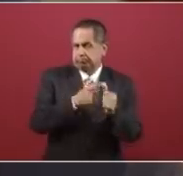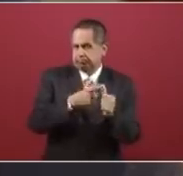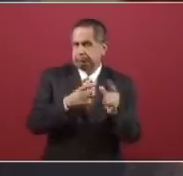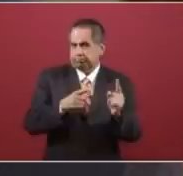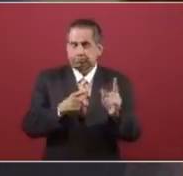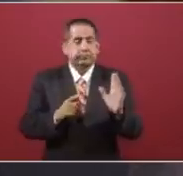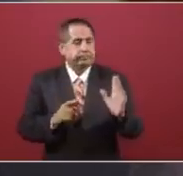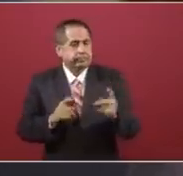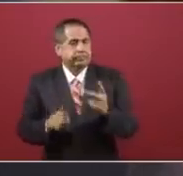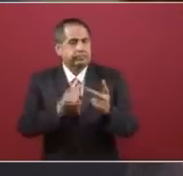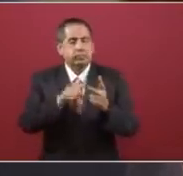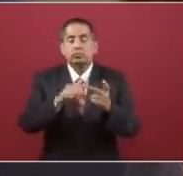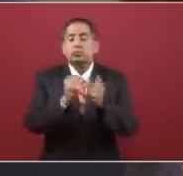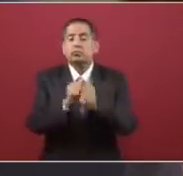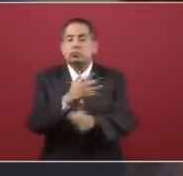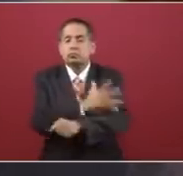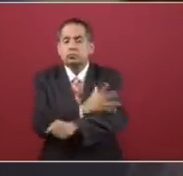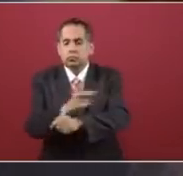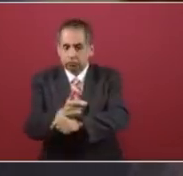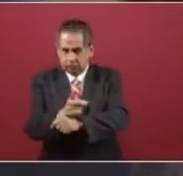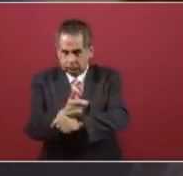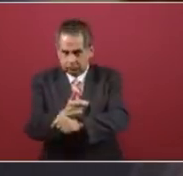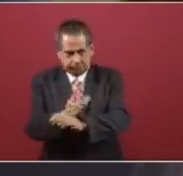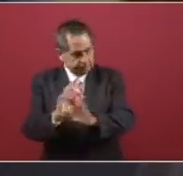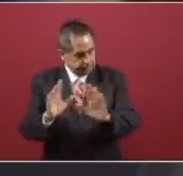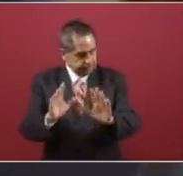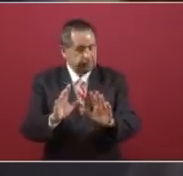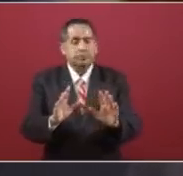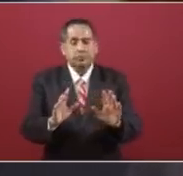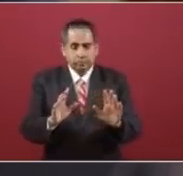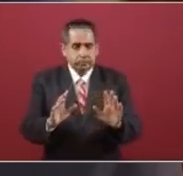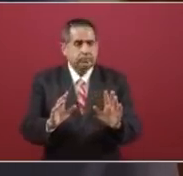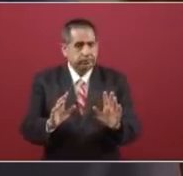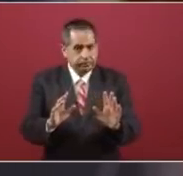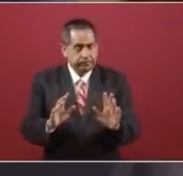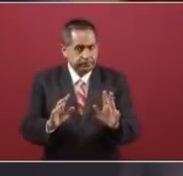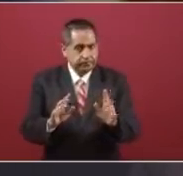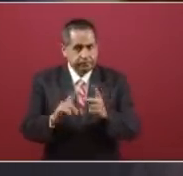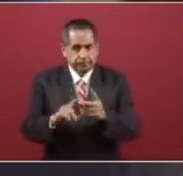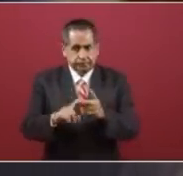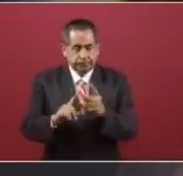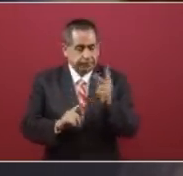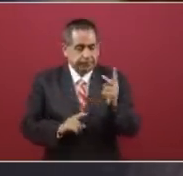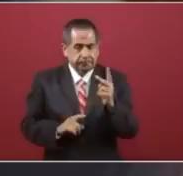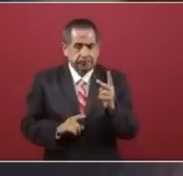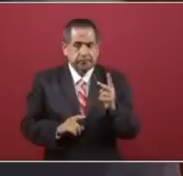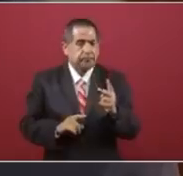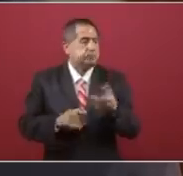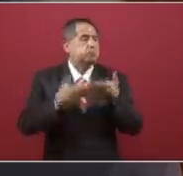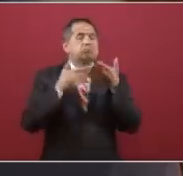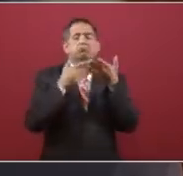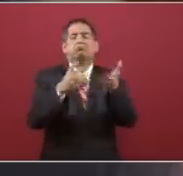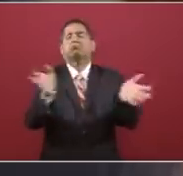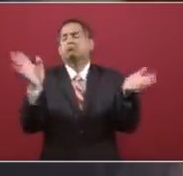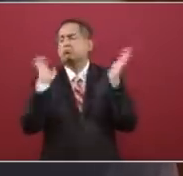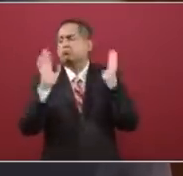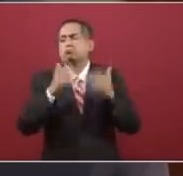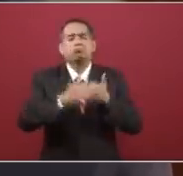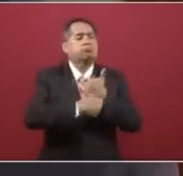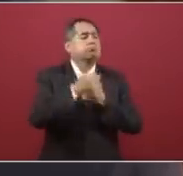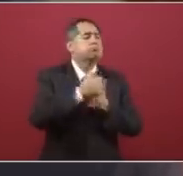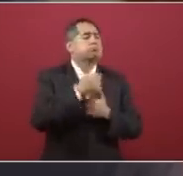y sobre todo honestas. Una eh licitación abierta